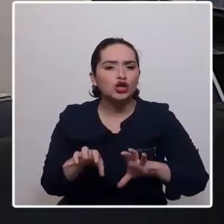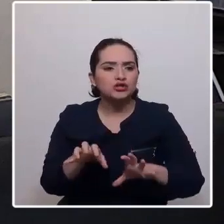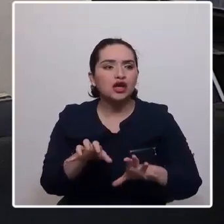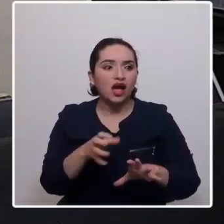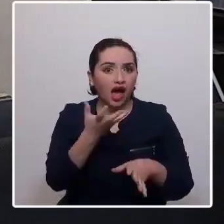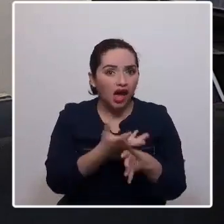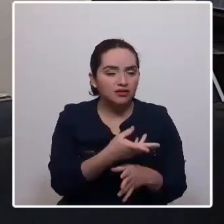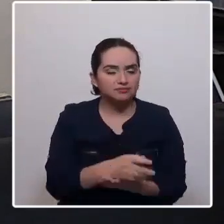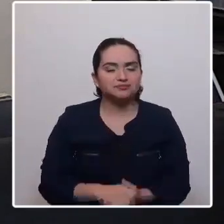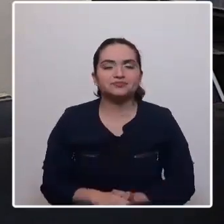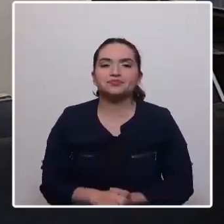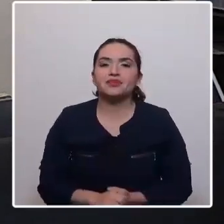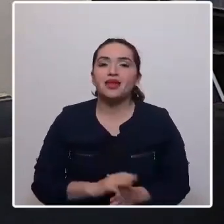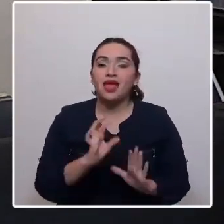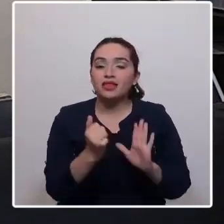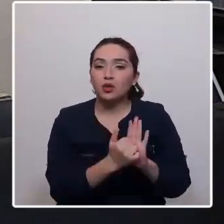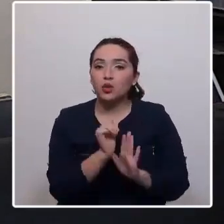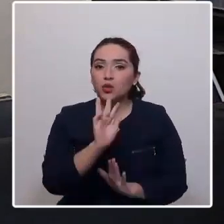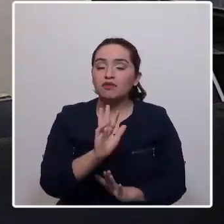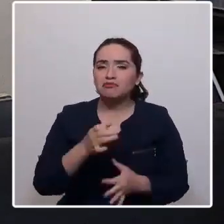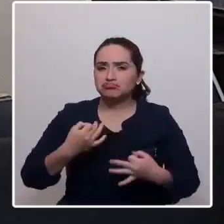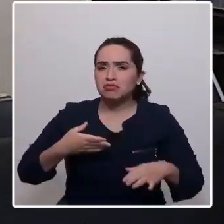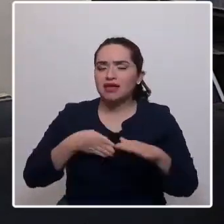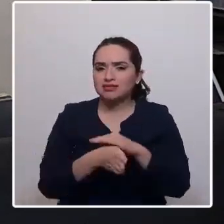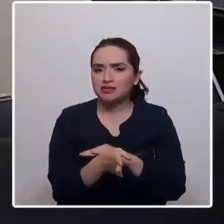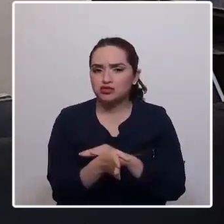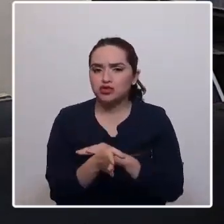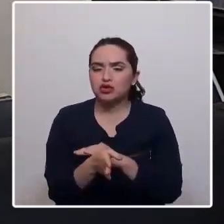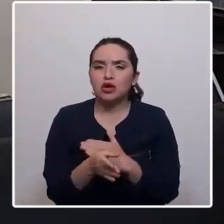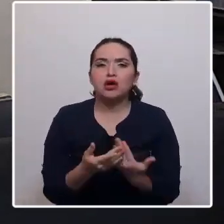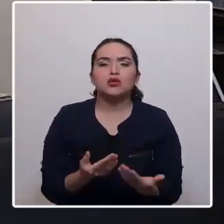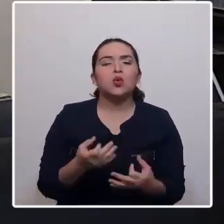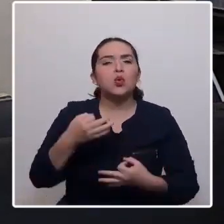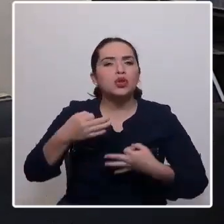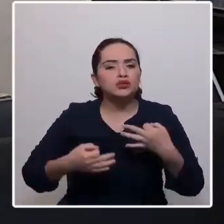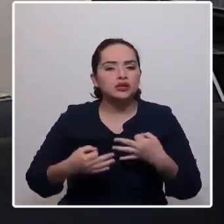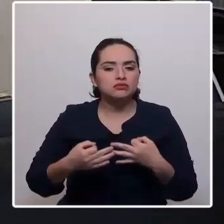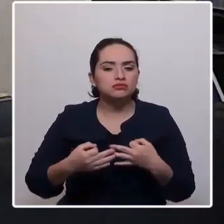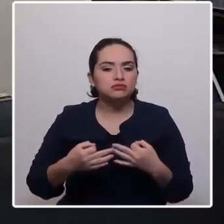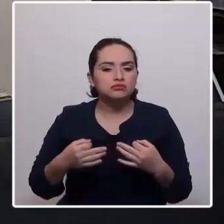9 garantiza el acceso, pero no dice cómo, operativo, administrativo, judicial.